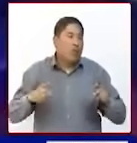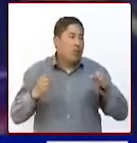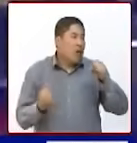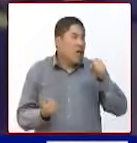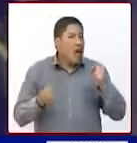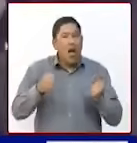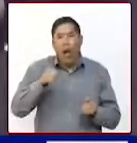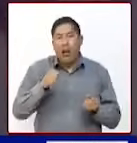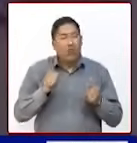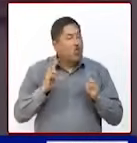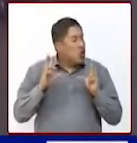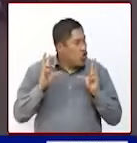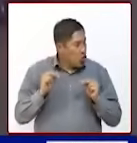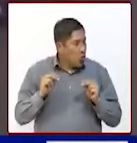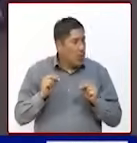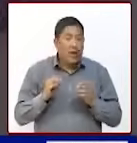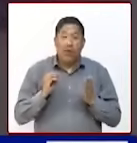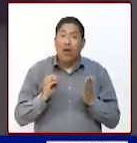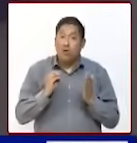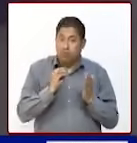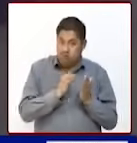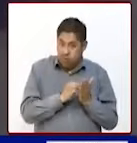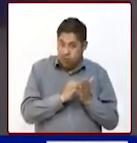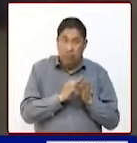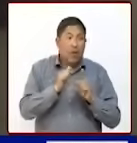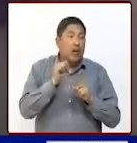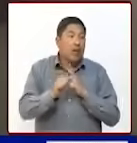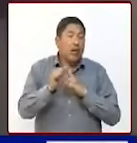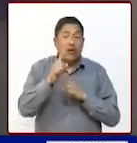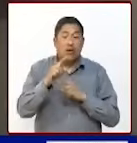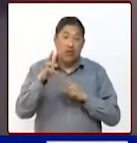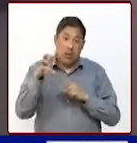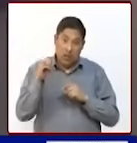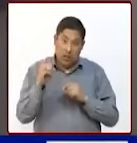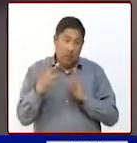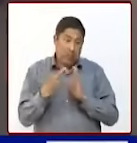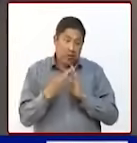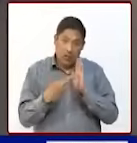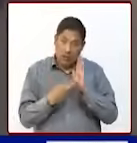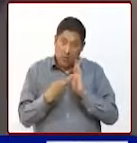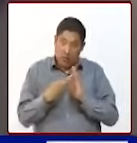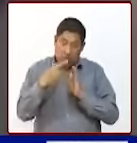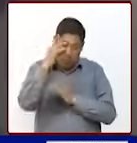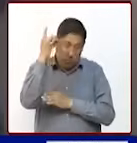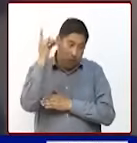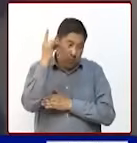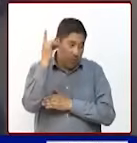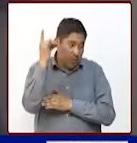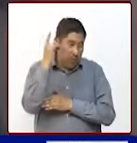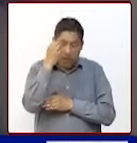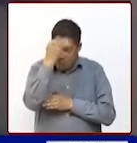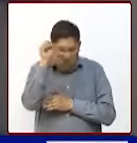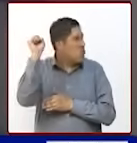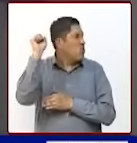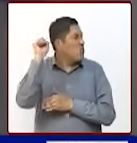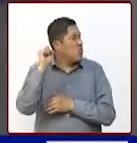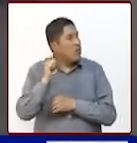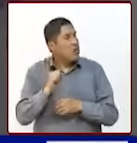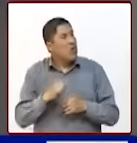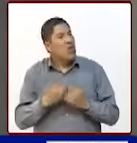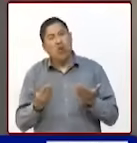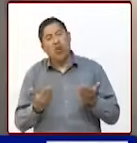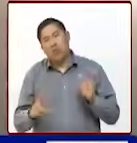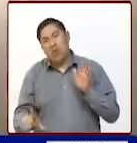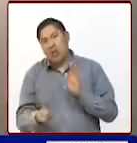vehículos. Se va a aplicar lo que establece el artículo 160 del Código Penal, de desobediencia a la autoridad